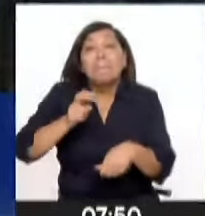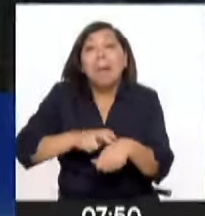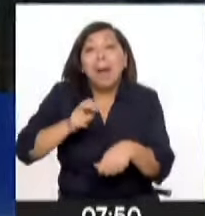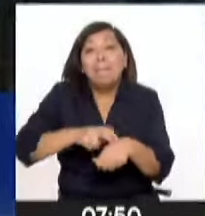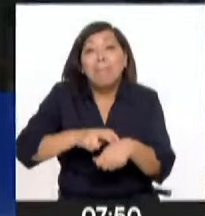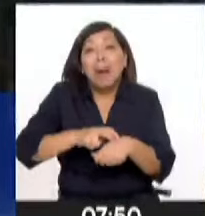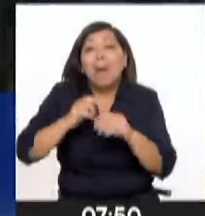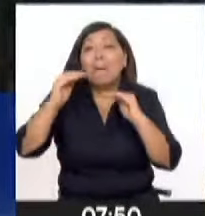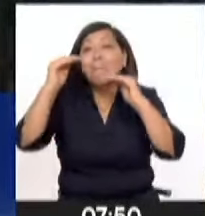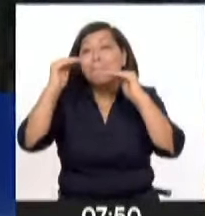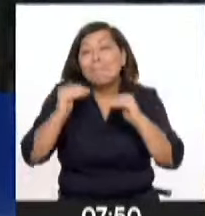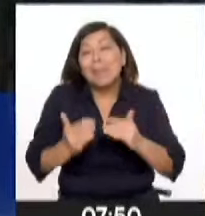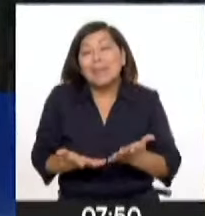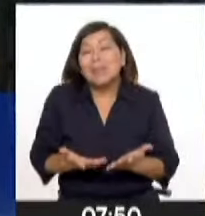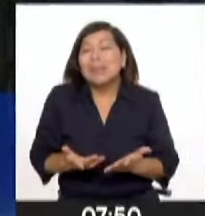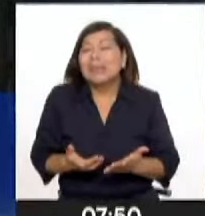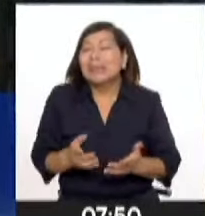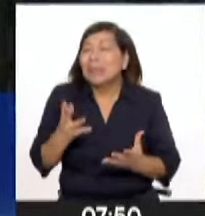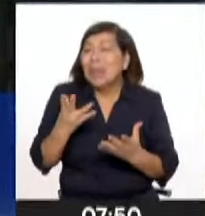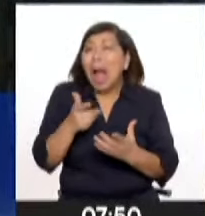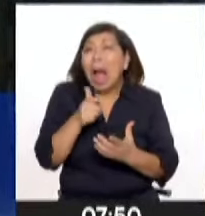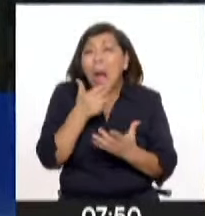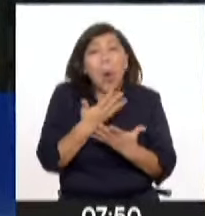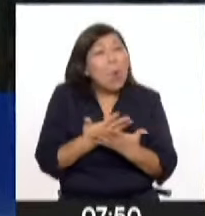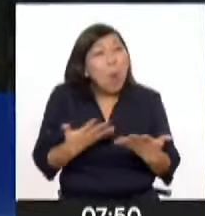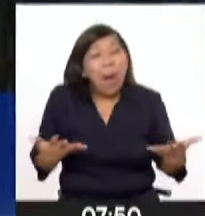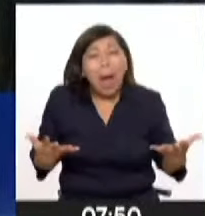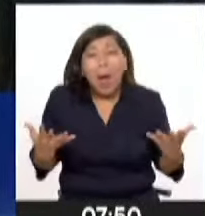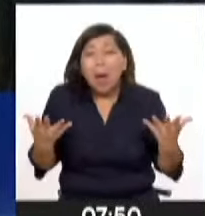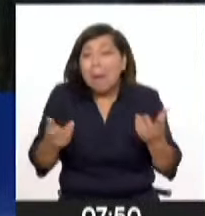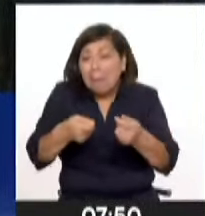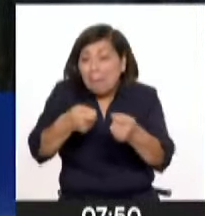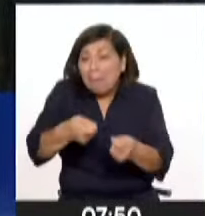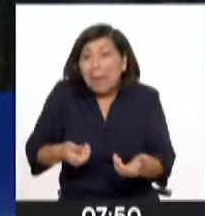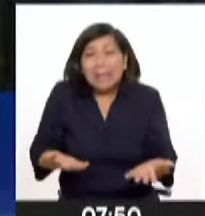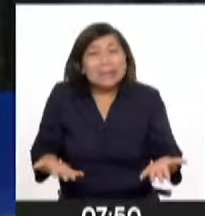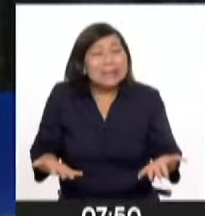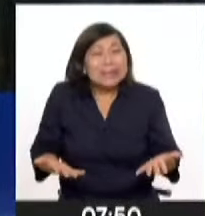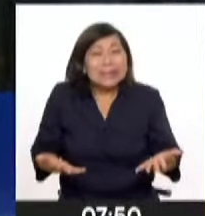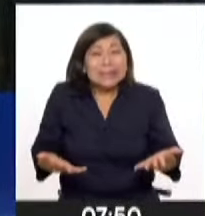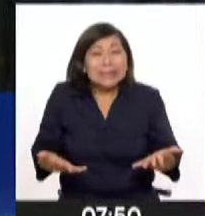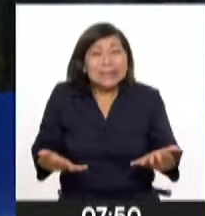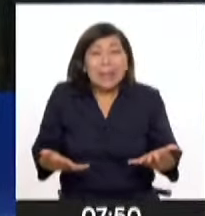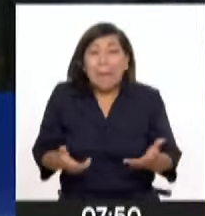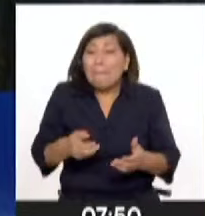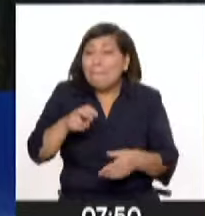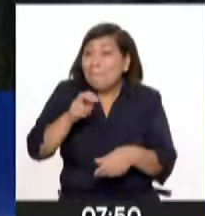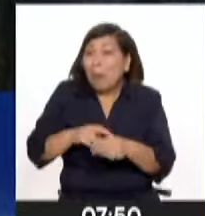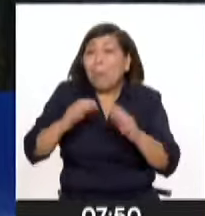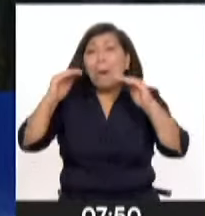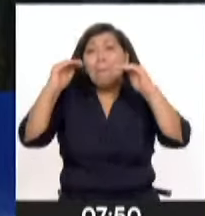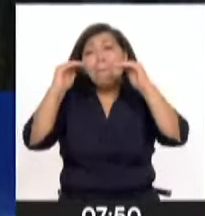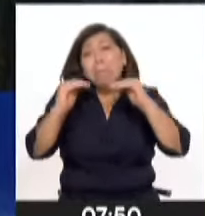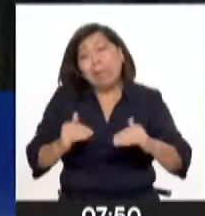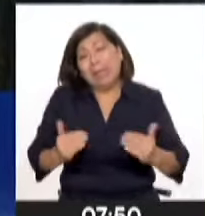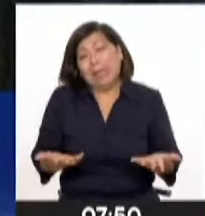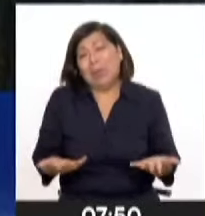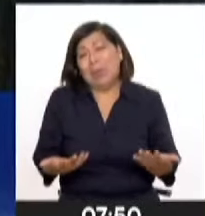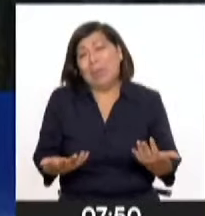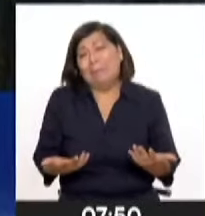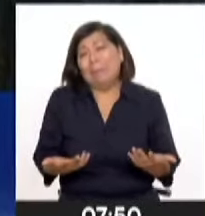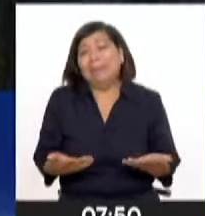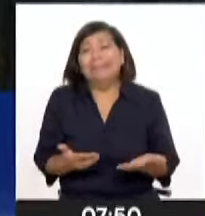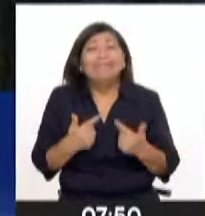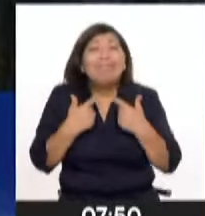El año pasado tuvimos una sequía muy dura, muy dura. Entonces las áreas de siembra de papa disminuyeron y eso ha hecho en